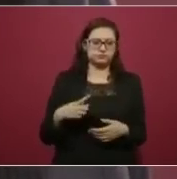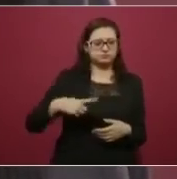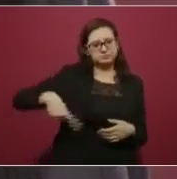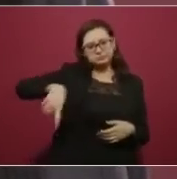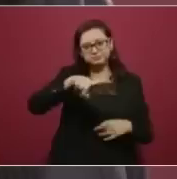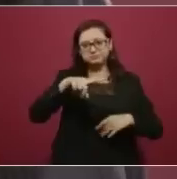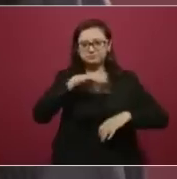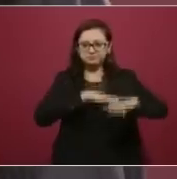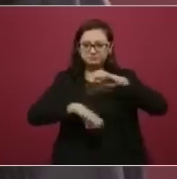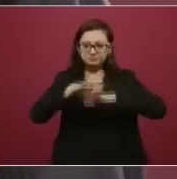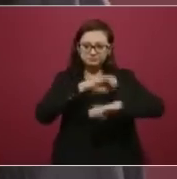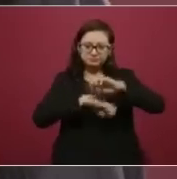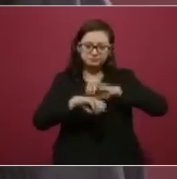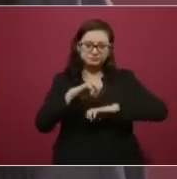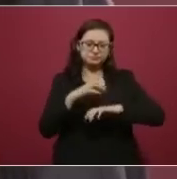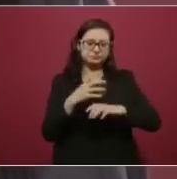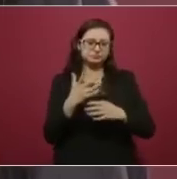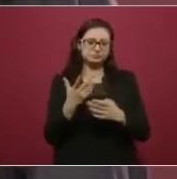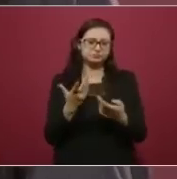empresas